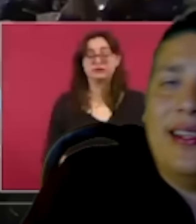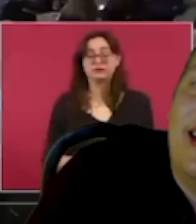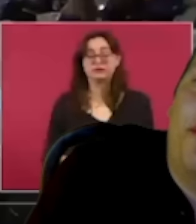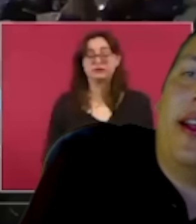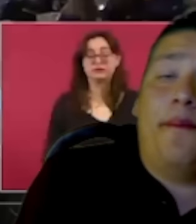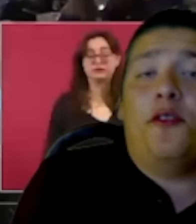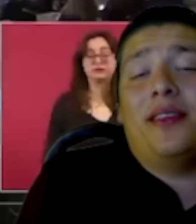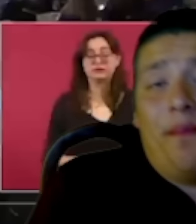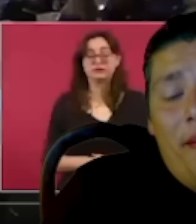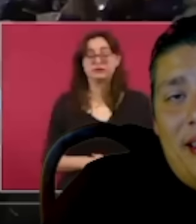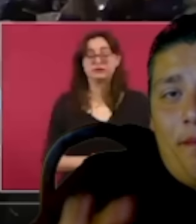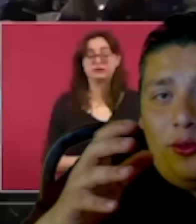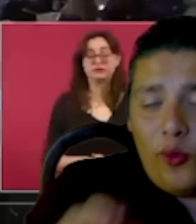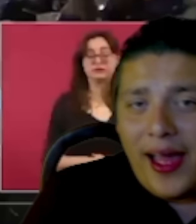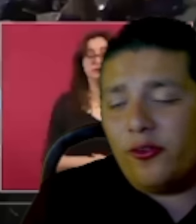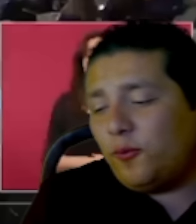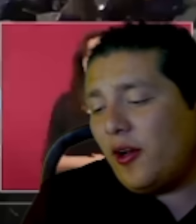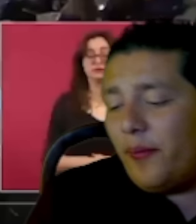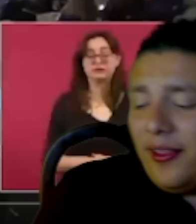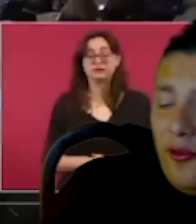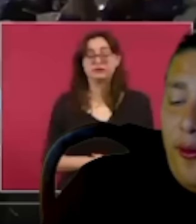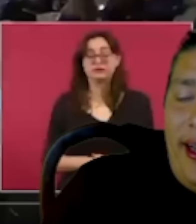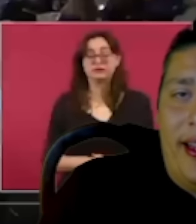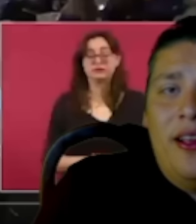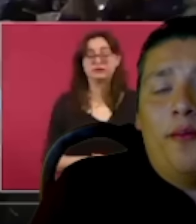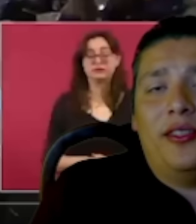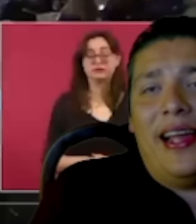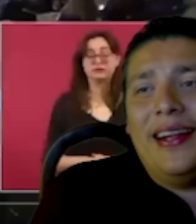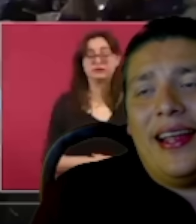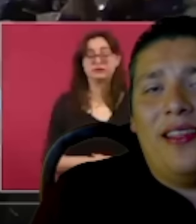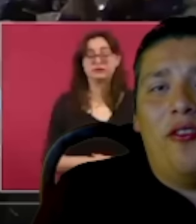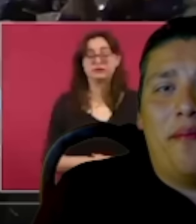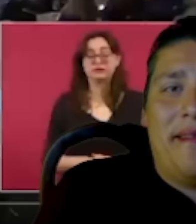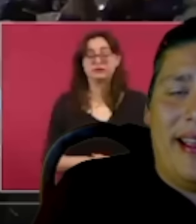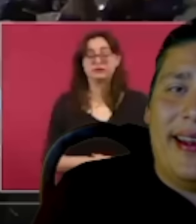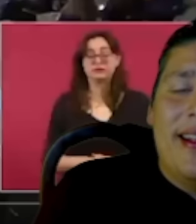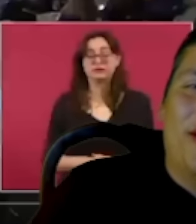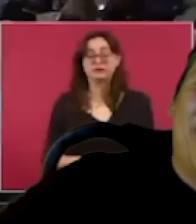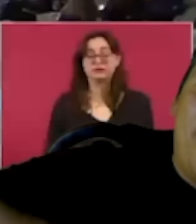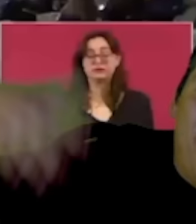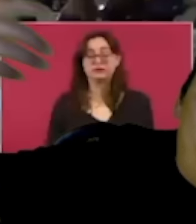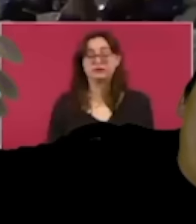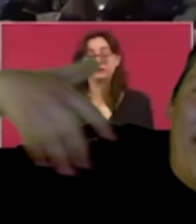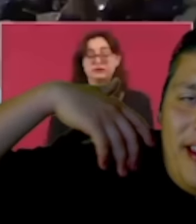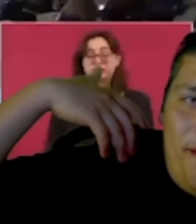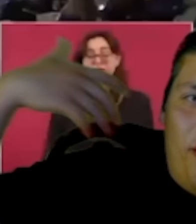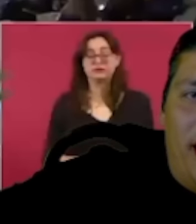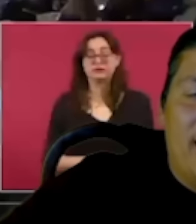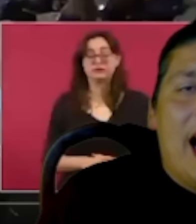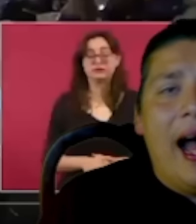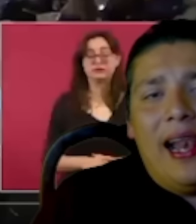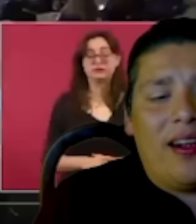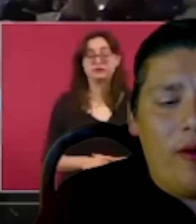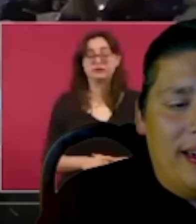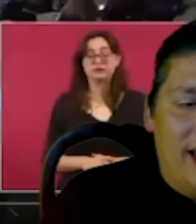esta alianza, por ejemplo, y principalmente postulados por el Partido Verde, pues se han querido meter los de la mafia del